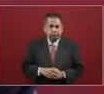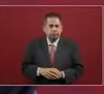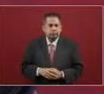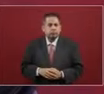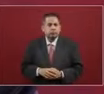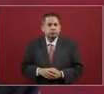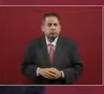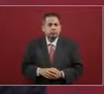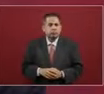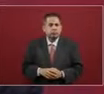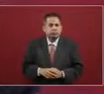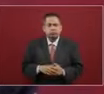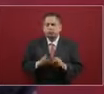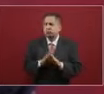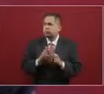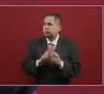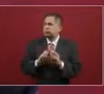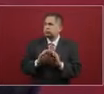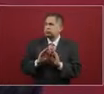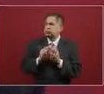la manera